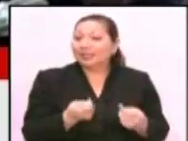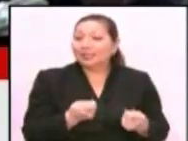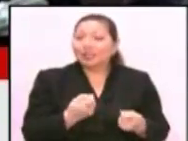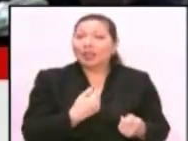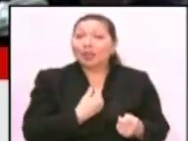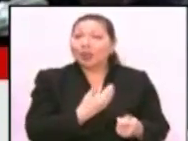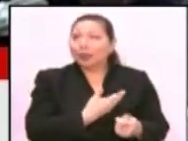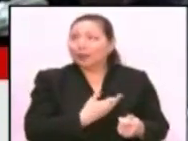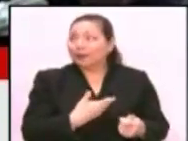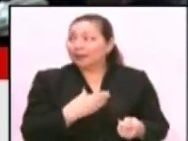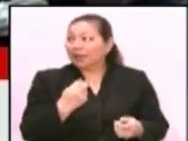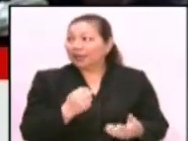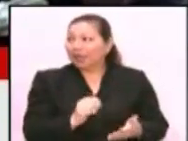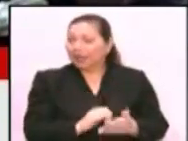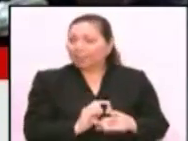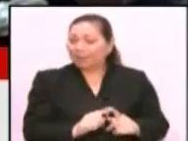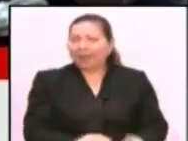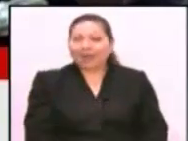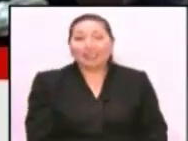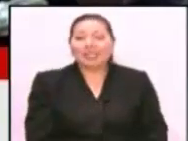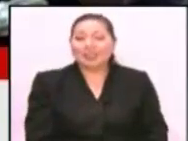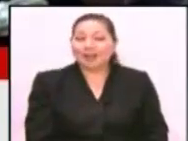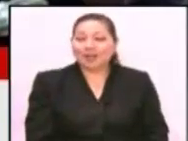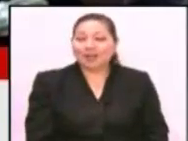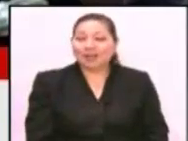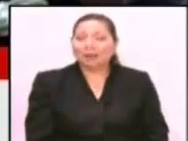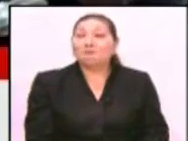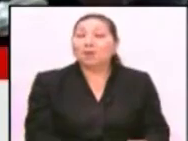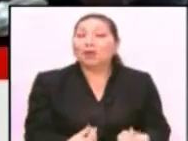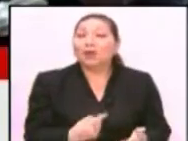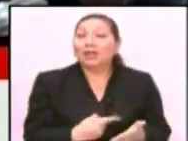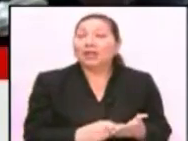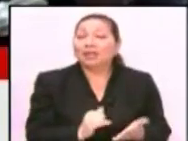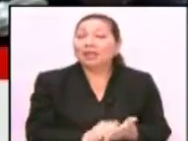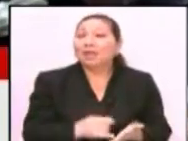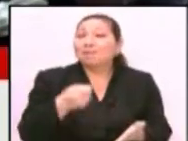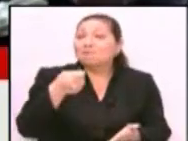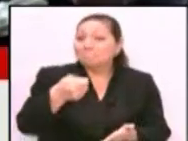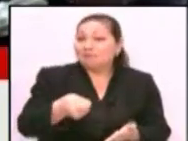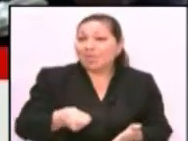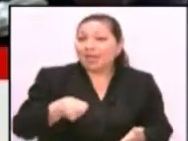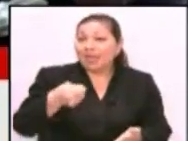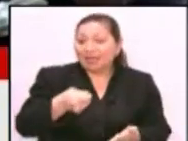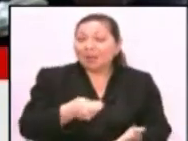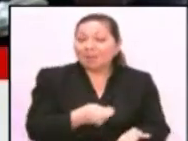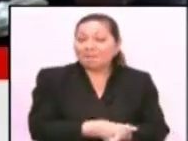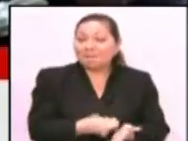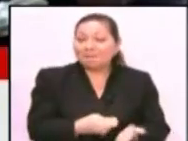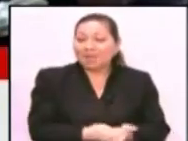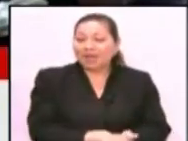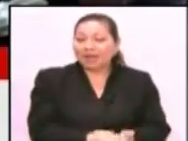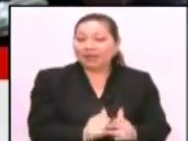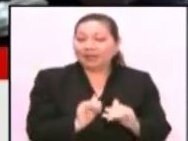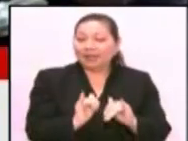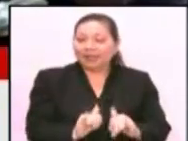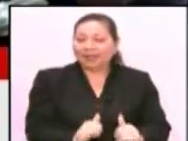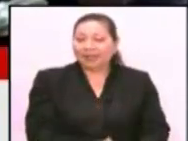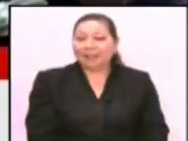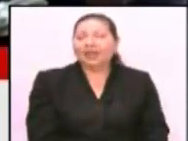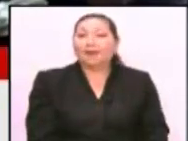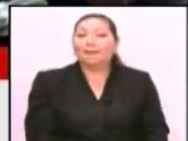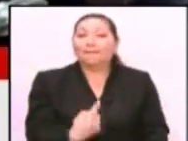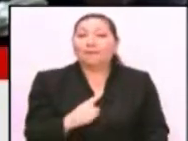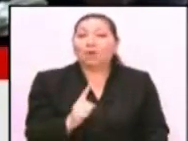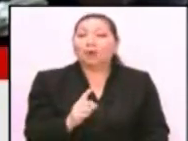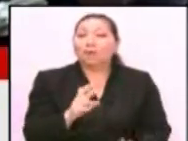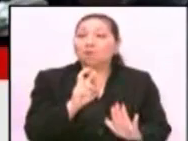el gobierno gana, desde su punto de vista, porque está pagando por empleos efectivos y está dejando de pagar por